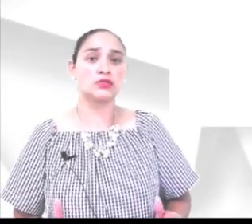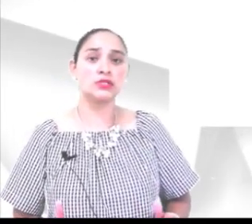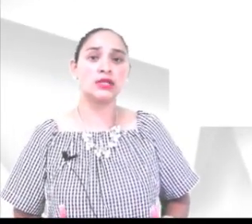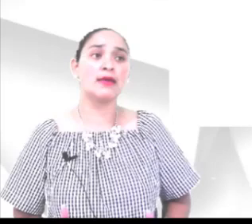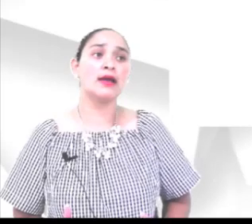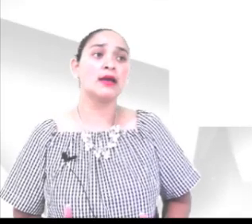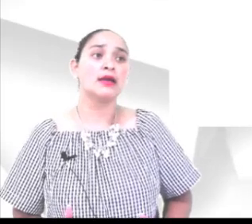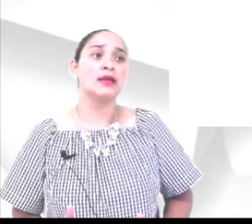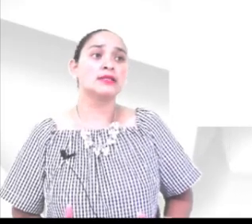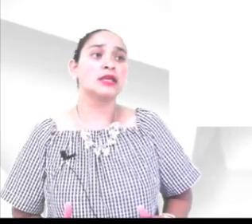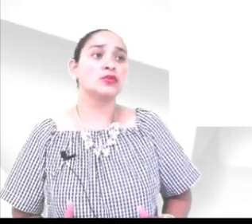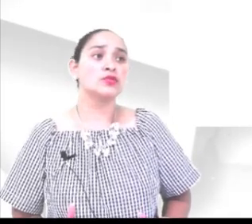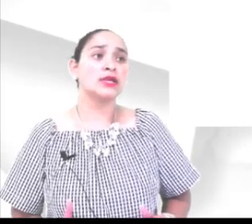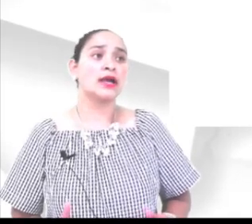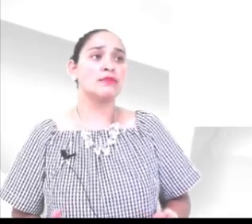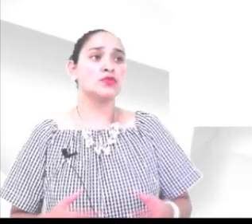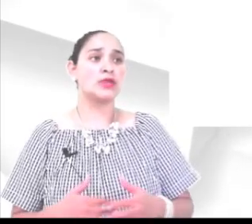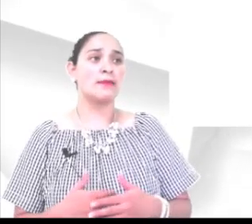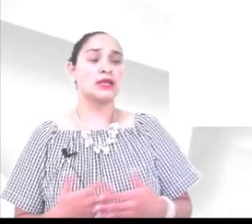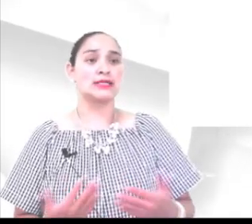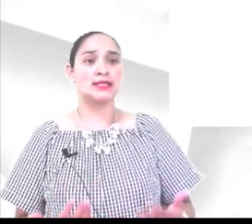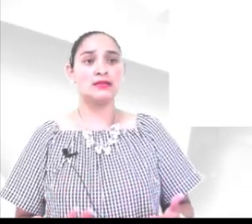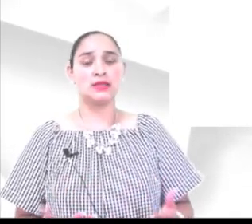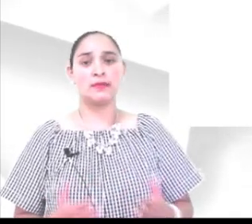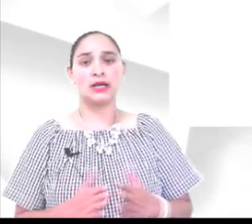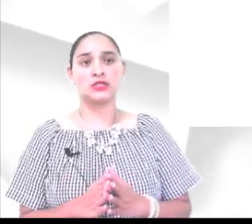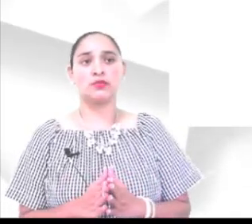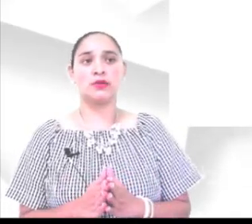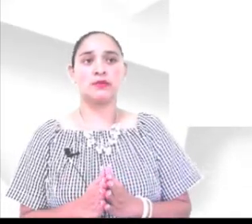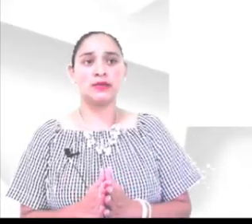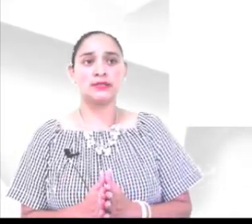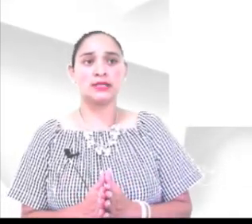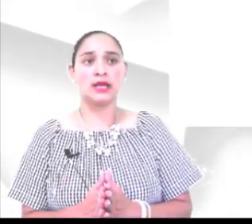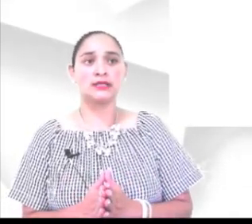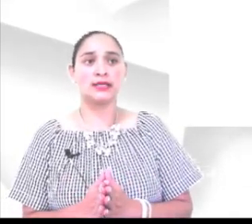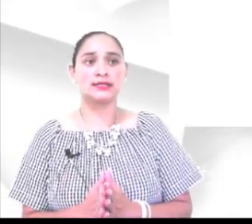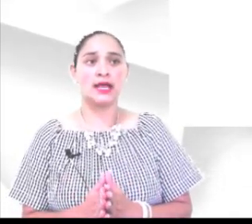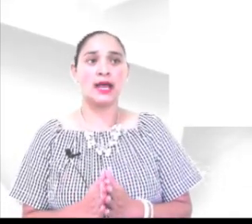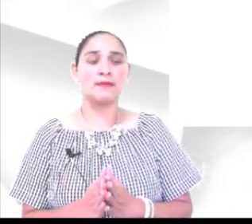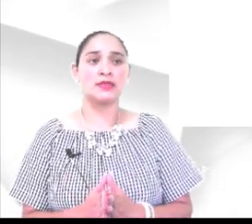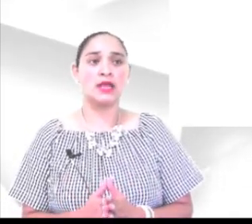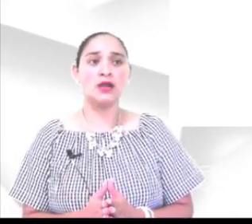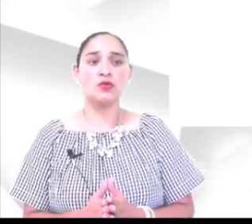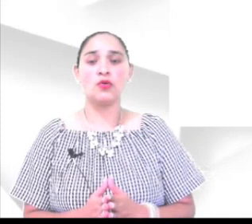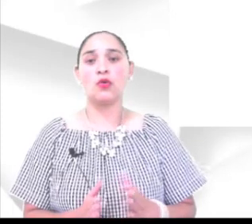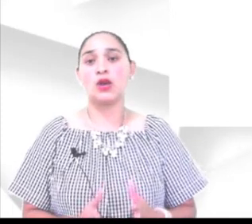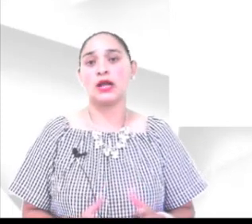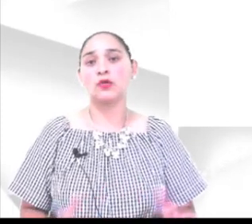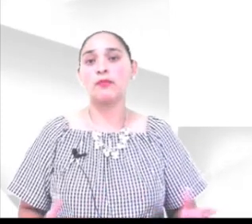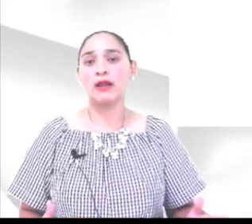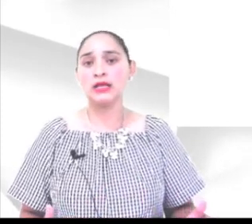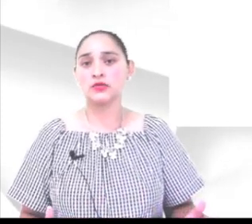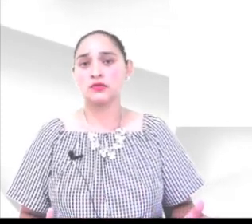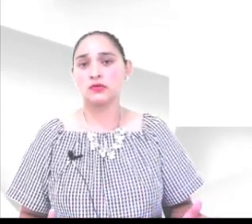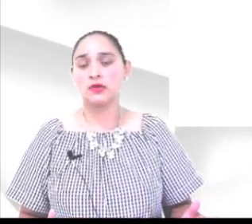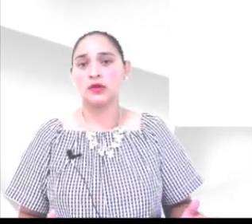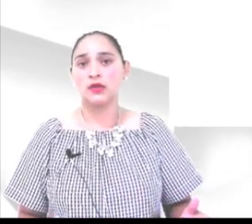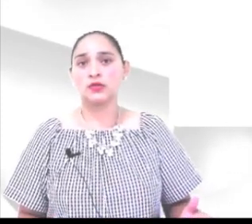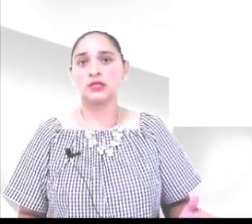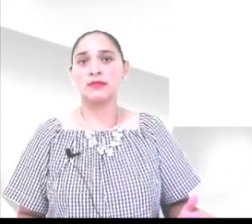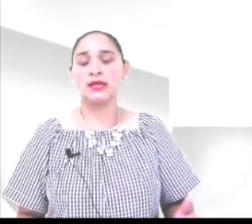el ecosistema, se inducen cambios amenazantes para la supervivencia, ya sea a mediano o largo